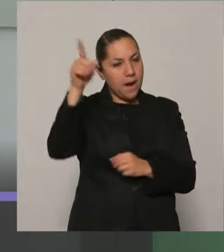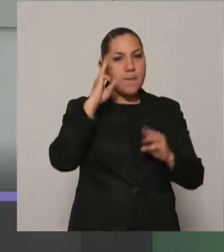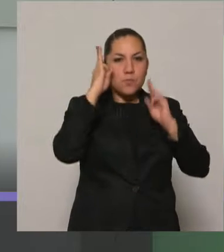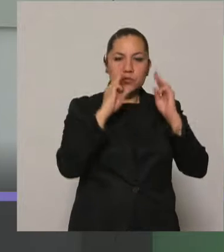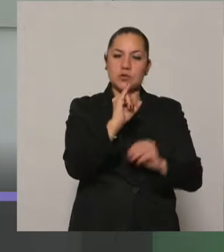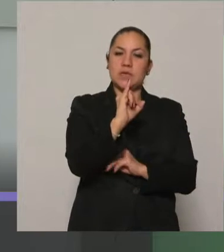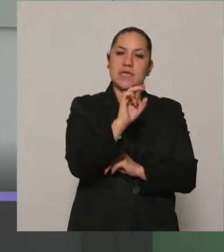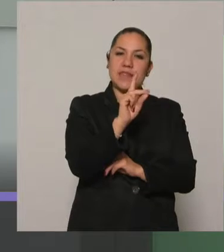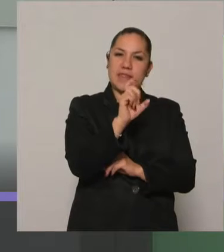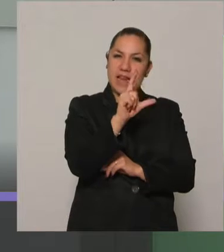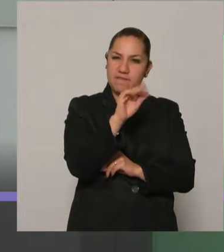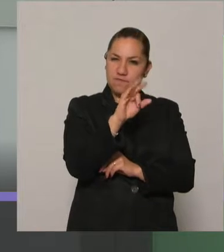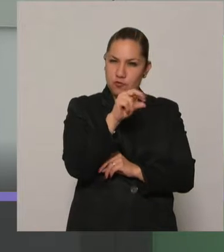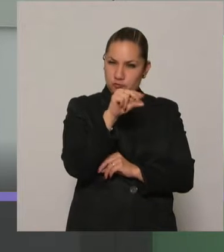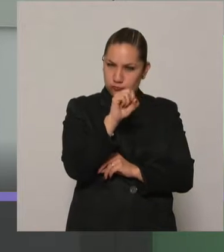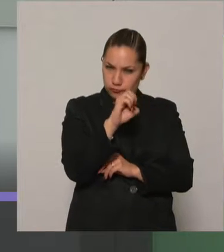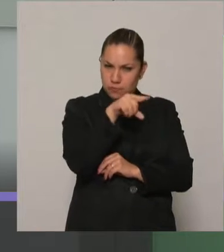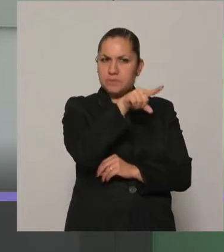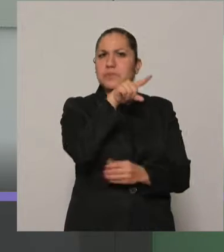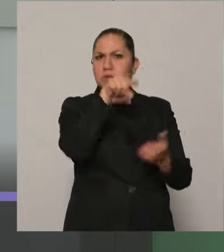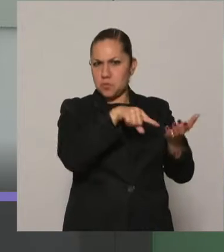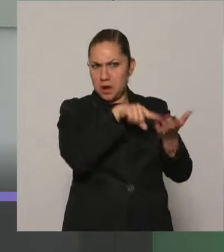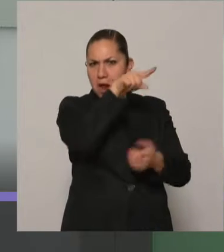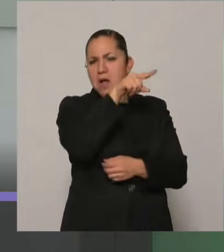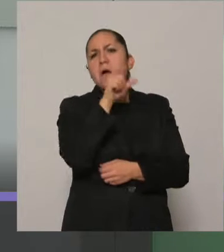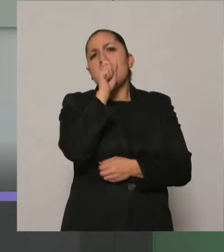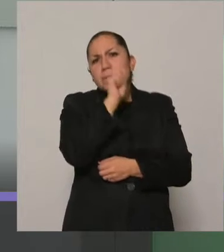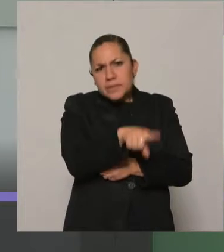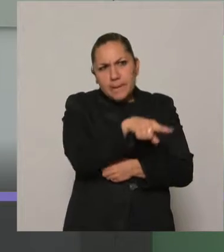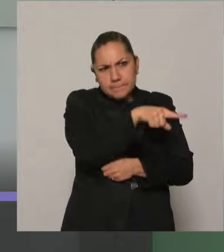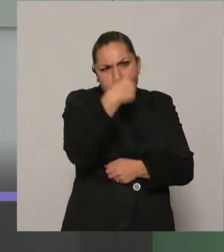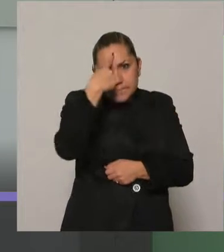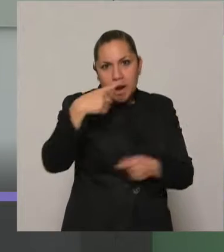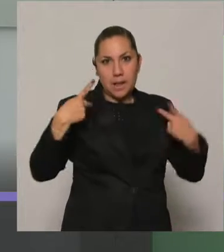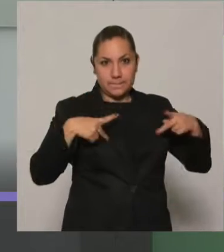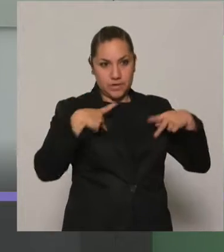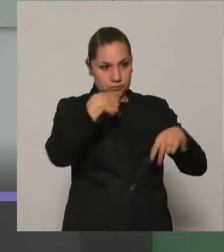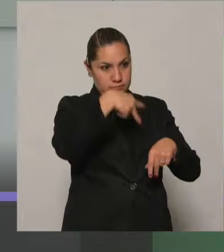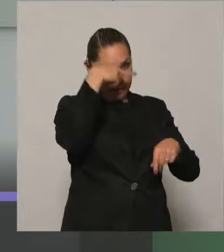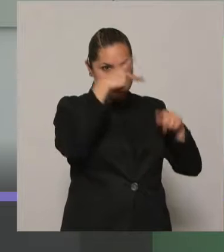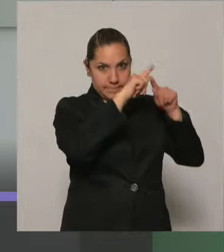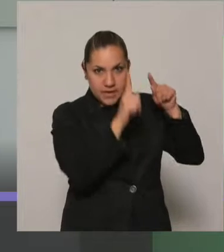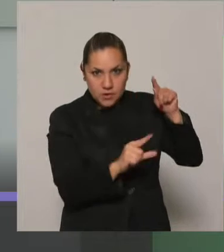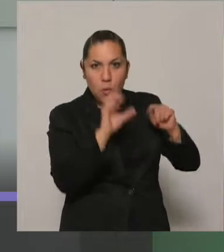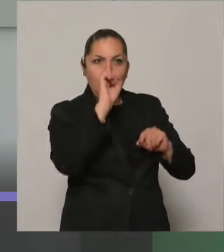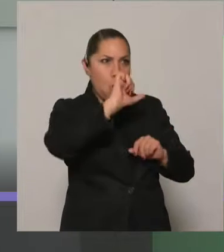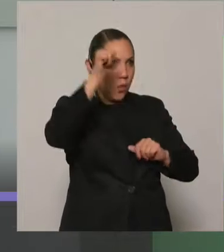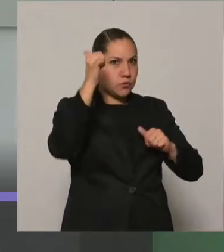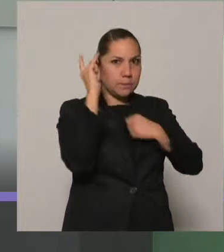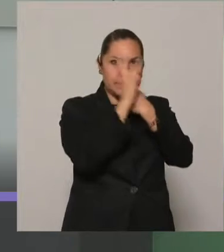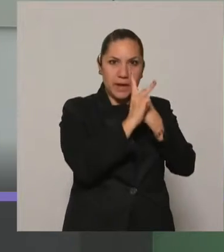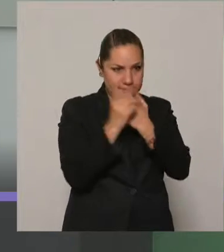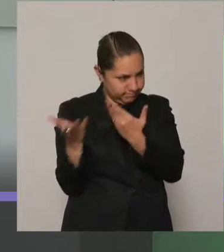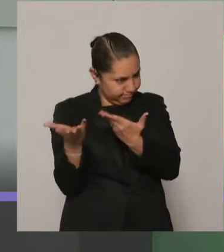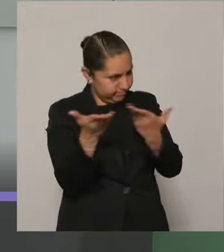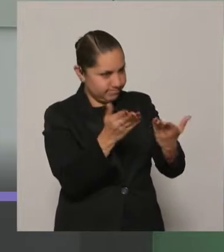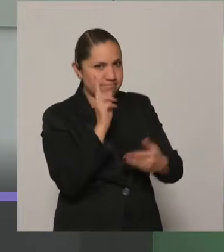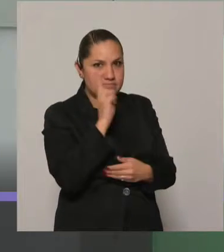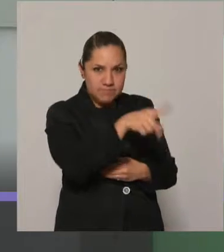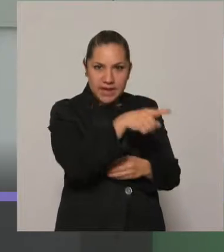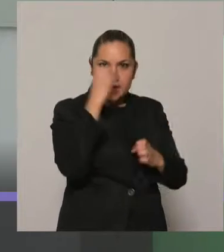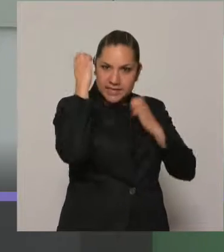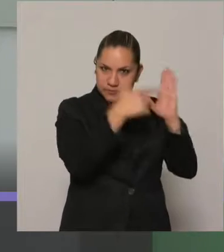de otros lados del país o del extranjero conozcan esa exposición. Hay 35 conciertos y hay cerca de